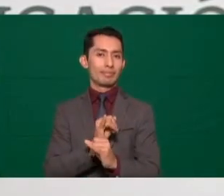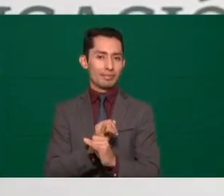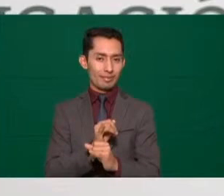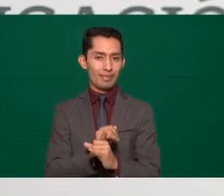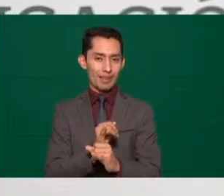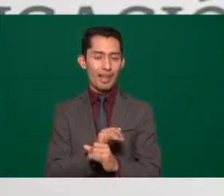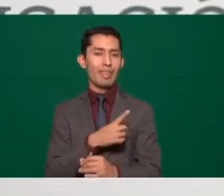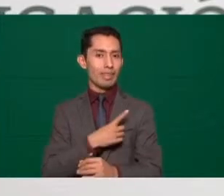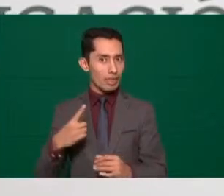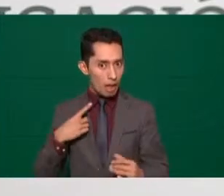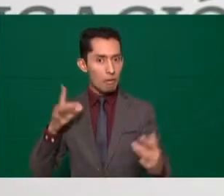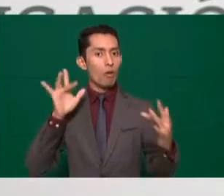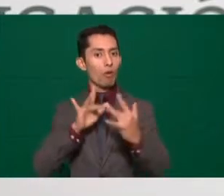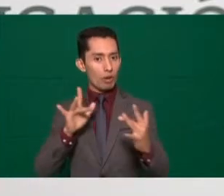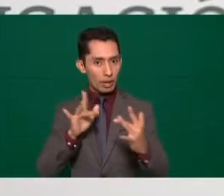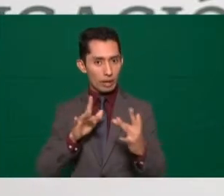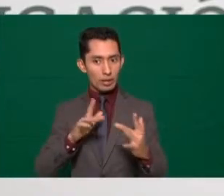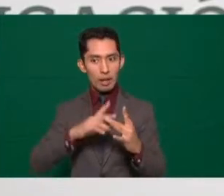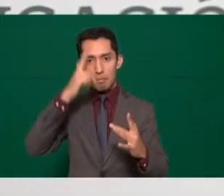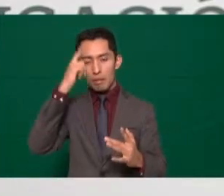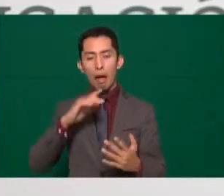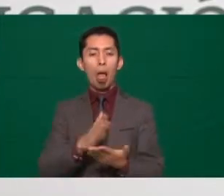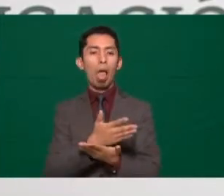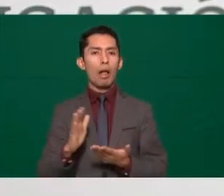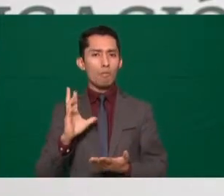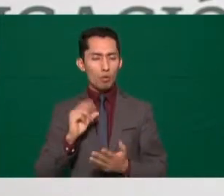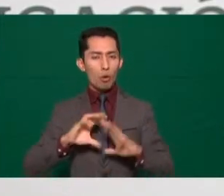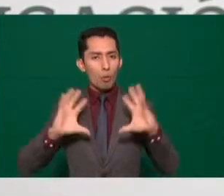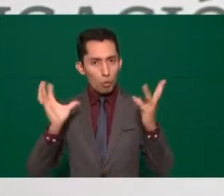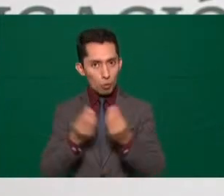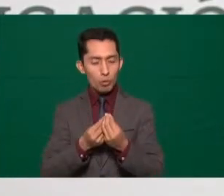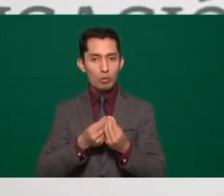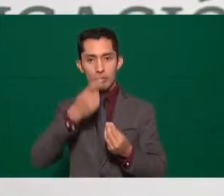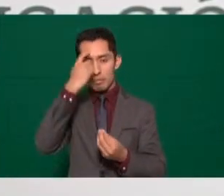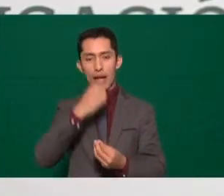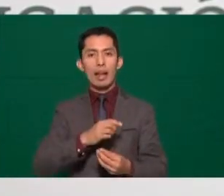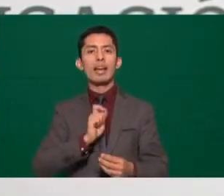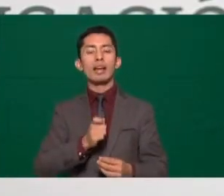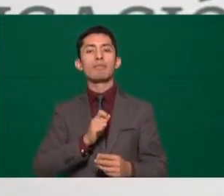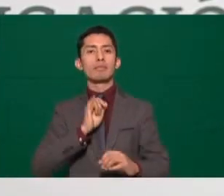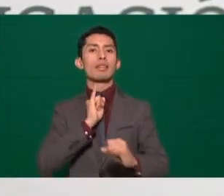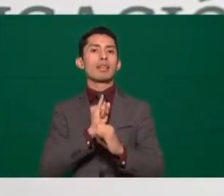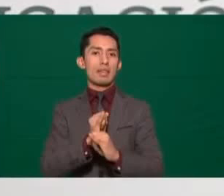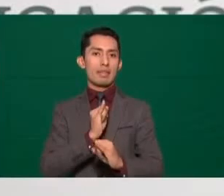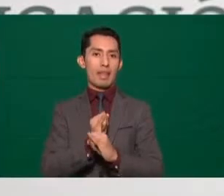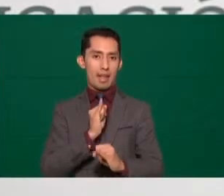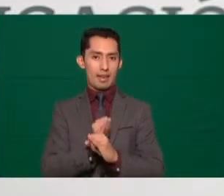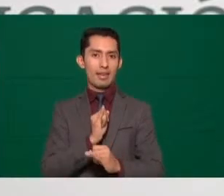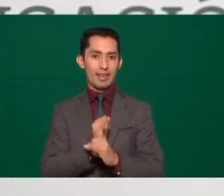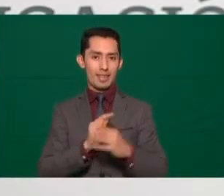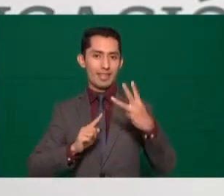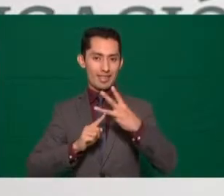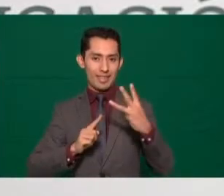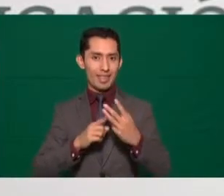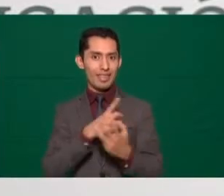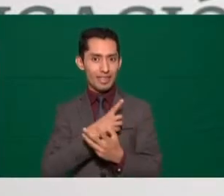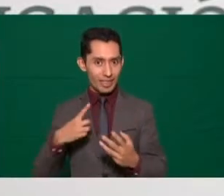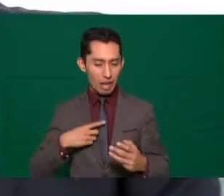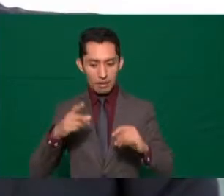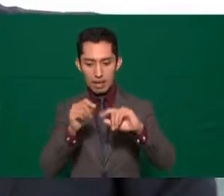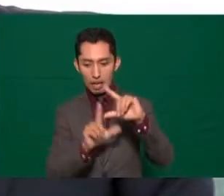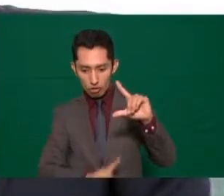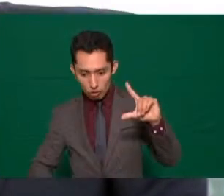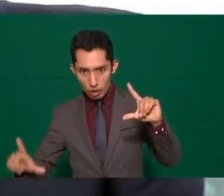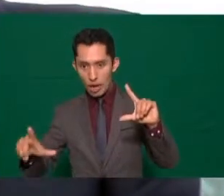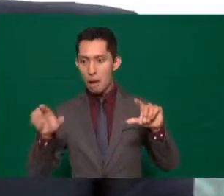Vamos a cumplir ese compromiso de que haya internet en todo el territorio